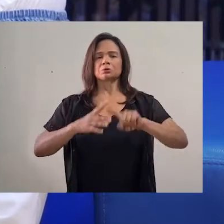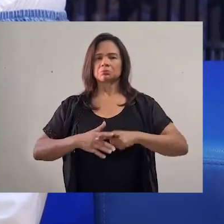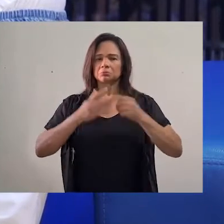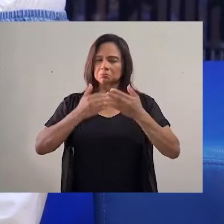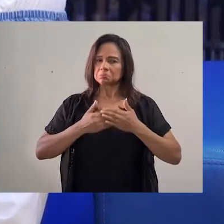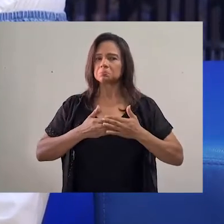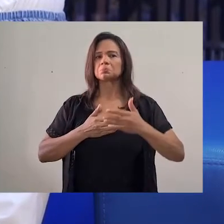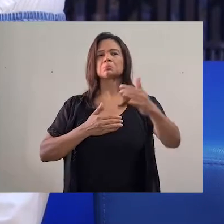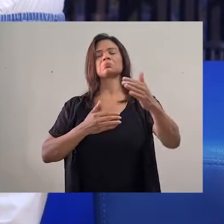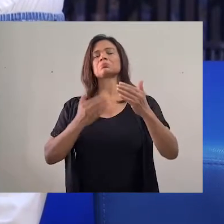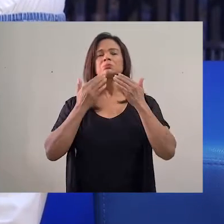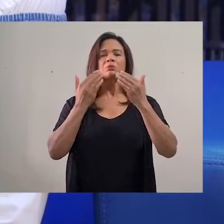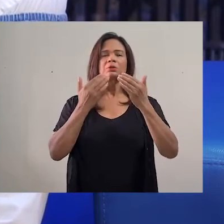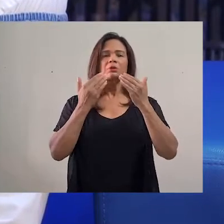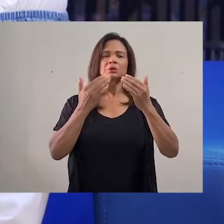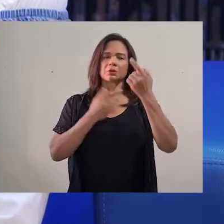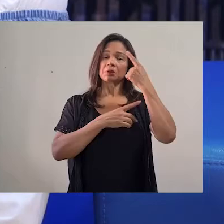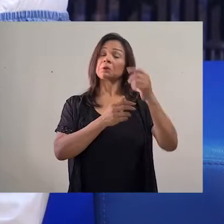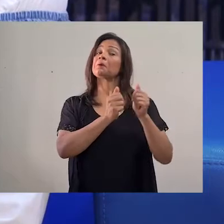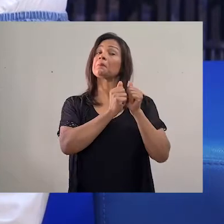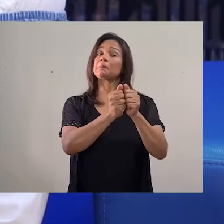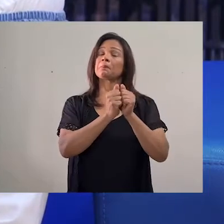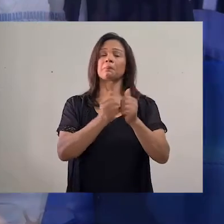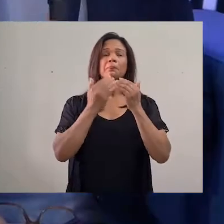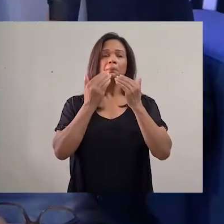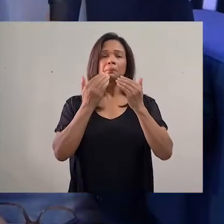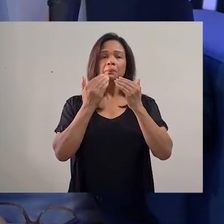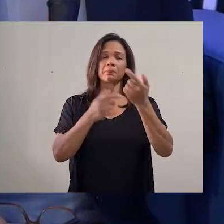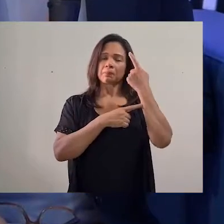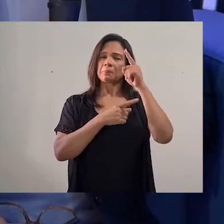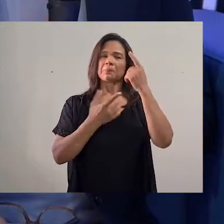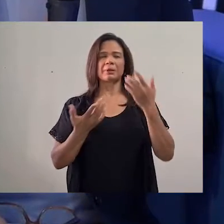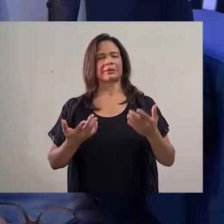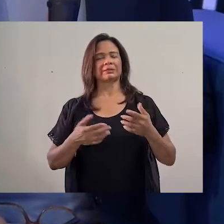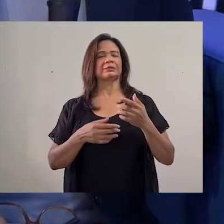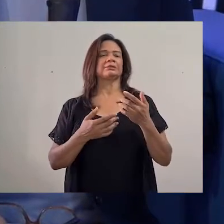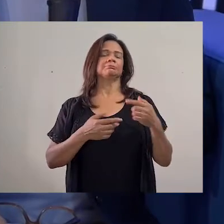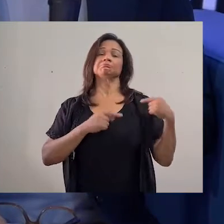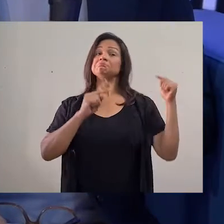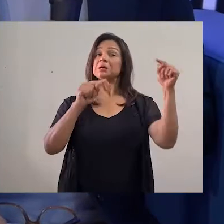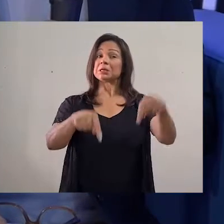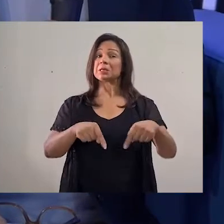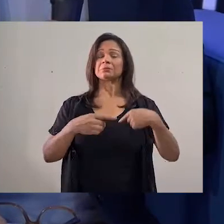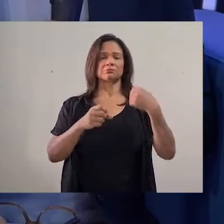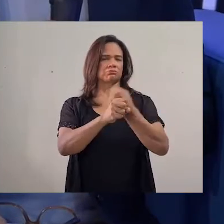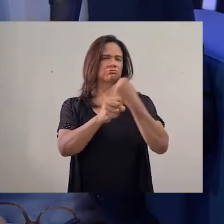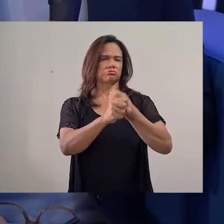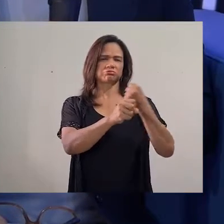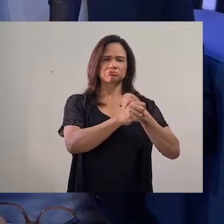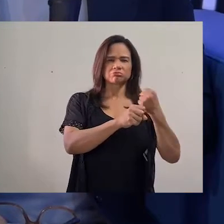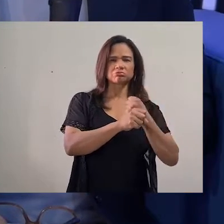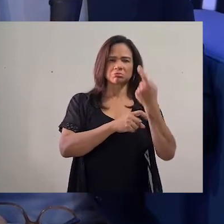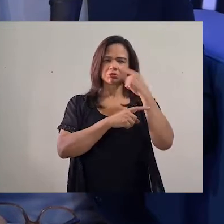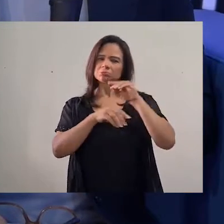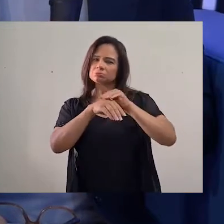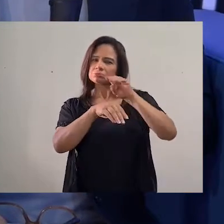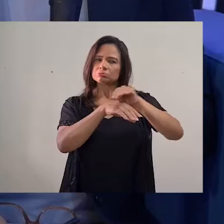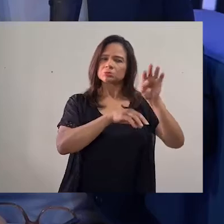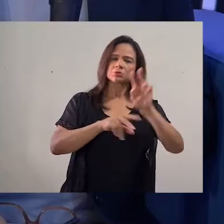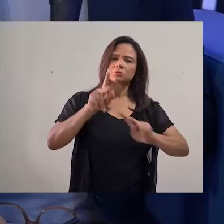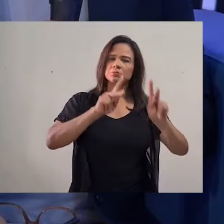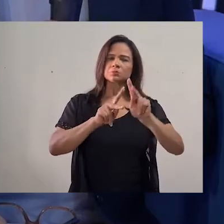vez puestos pues en práctica. Gracias por habernos acompañado, gracias por tomarse el tiempo y por la labor que están realizando